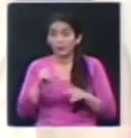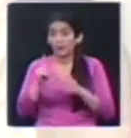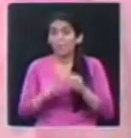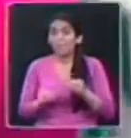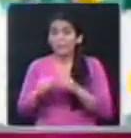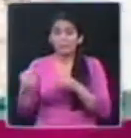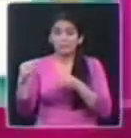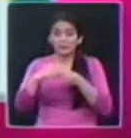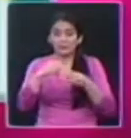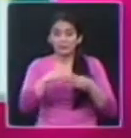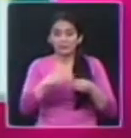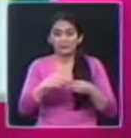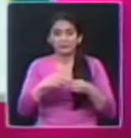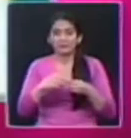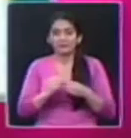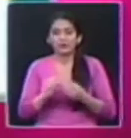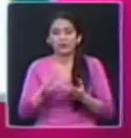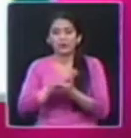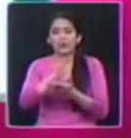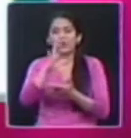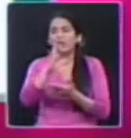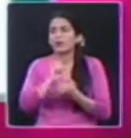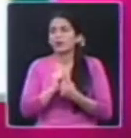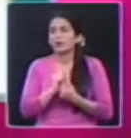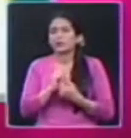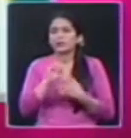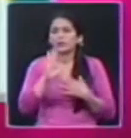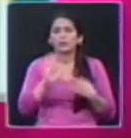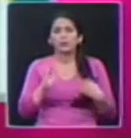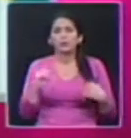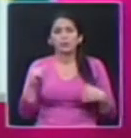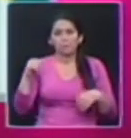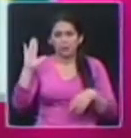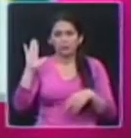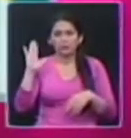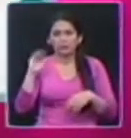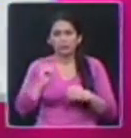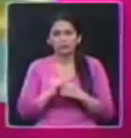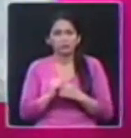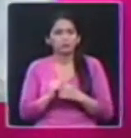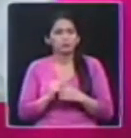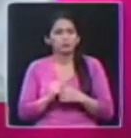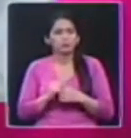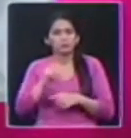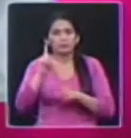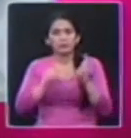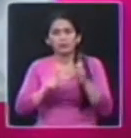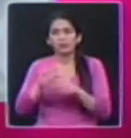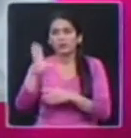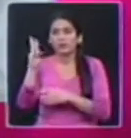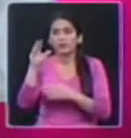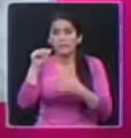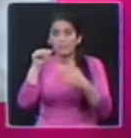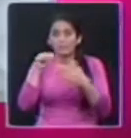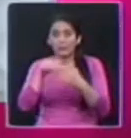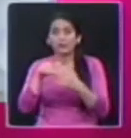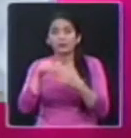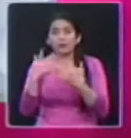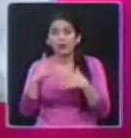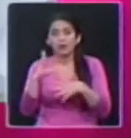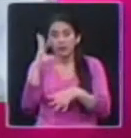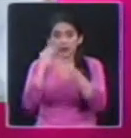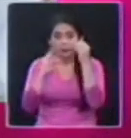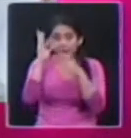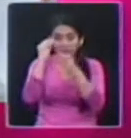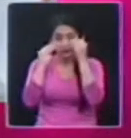5 colegios en la ciudad. Como les comentaba, tenemos más de 6.000 beneficiarios actualmente y no